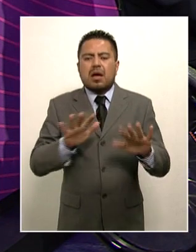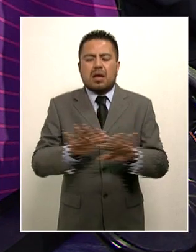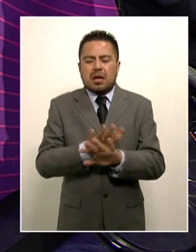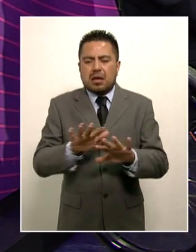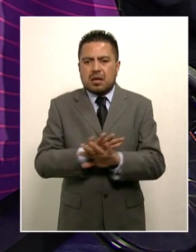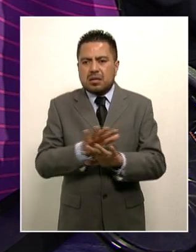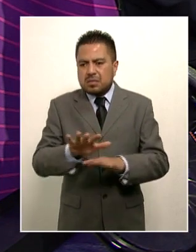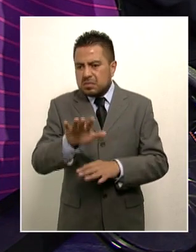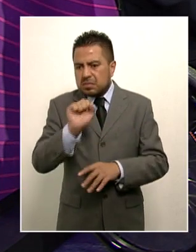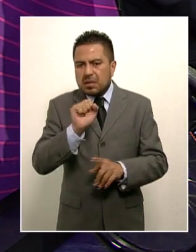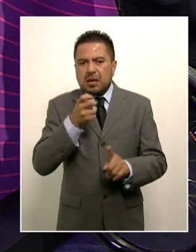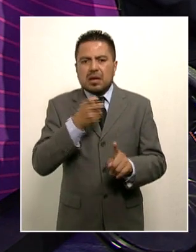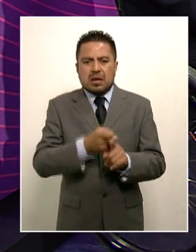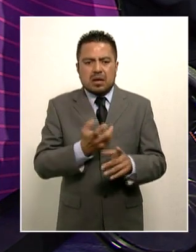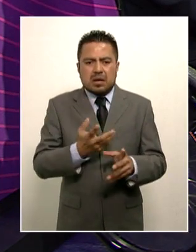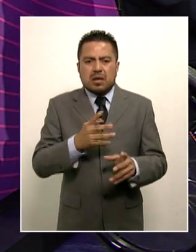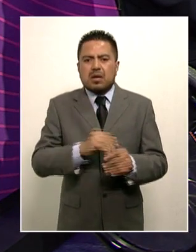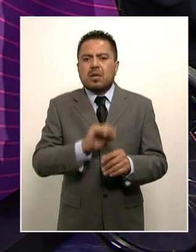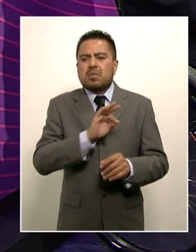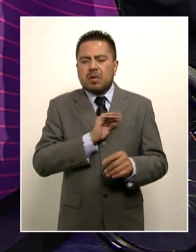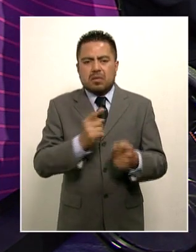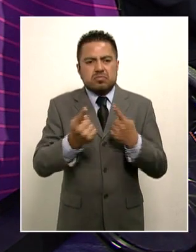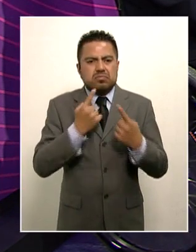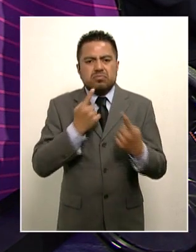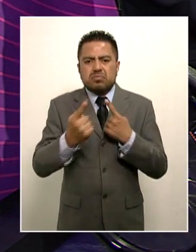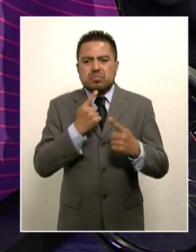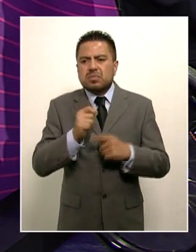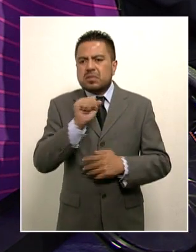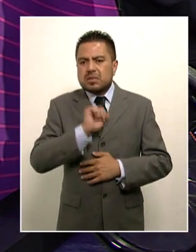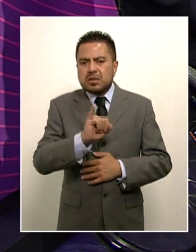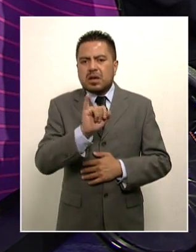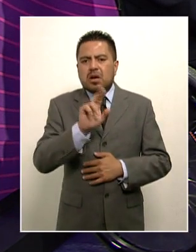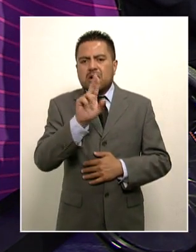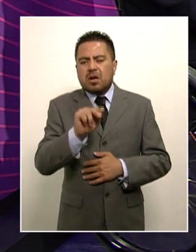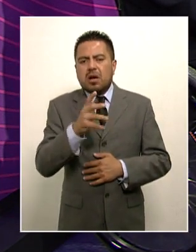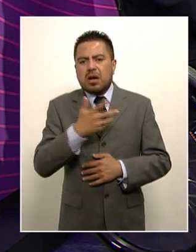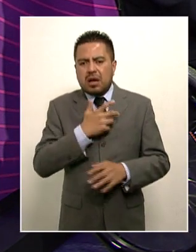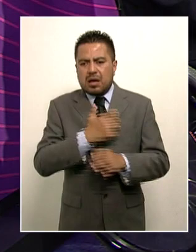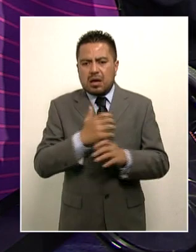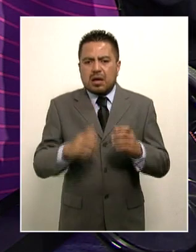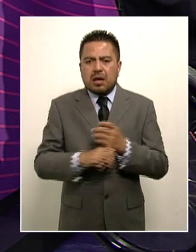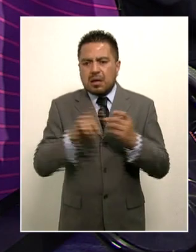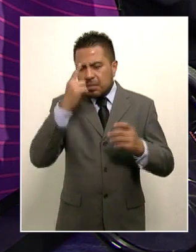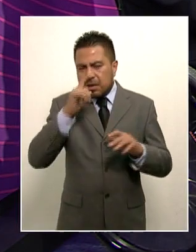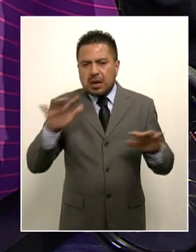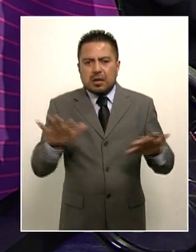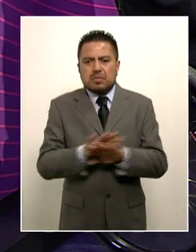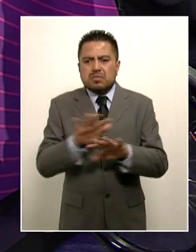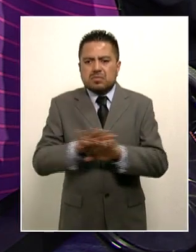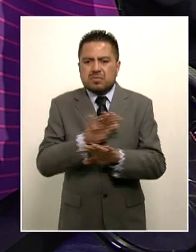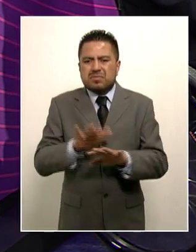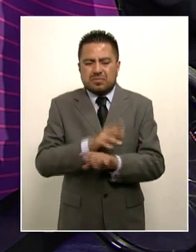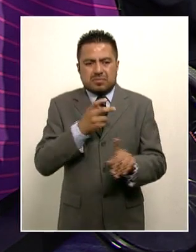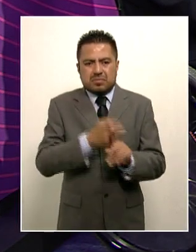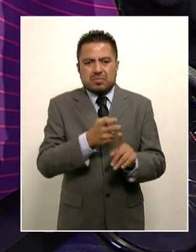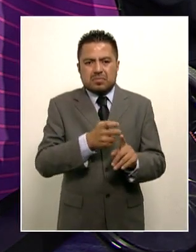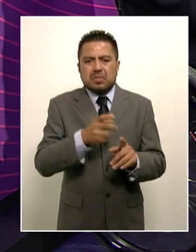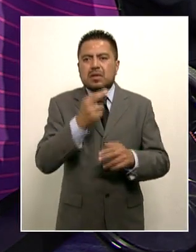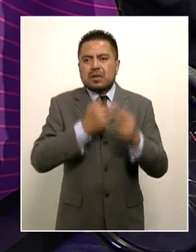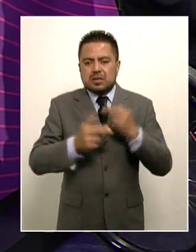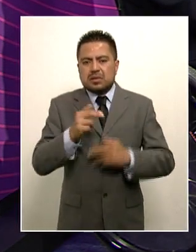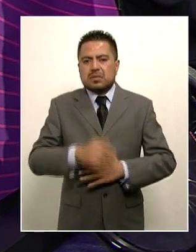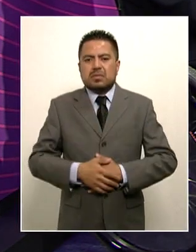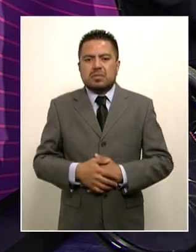que implica y que podamos conversar sobre si hay condiciones para realizar ese cambio de paradigma. Claro. Pero volvemos con Abraham.